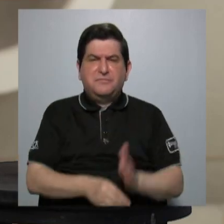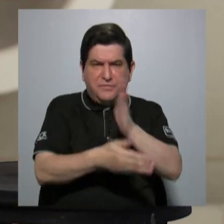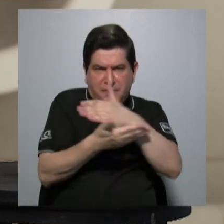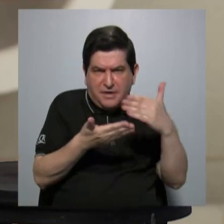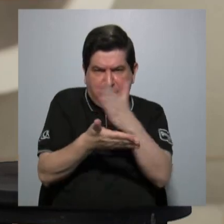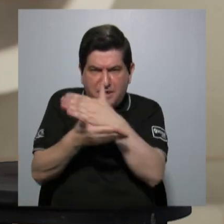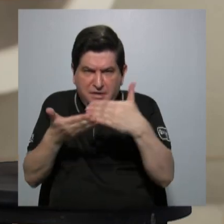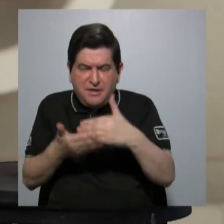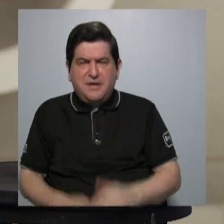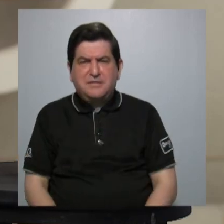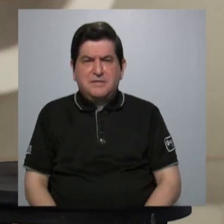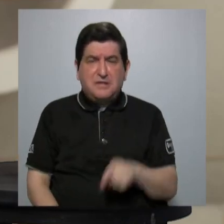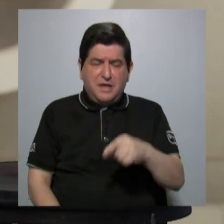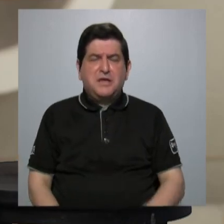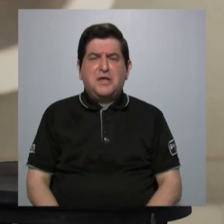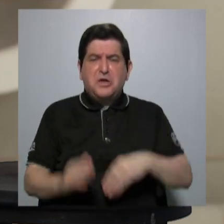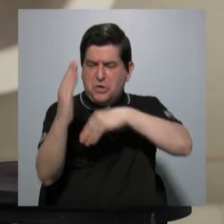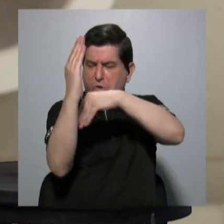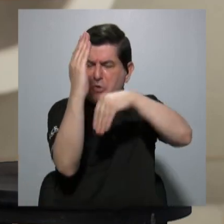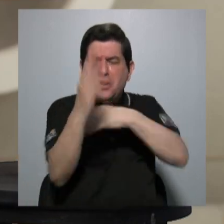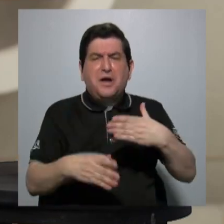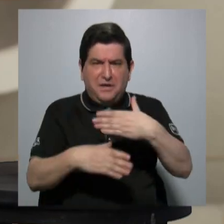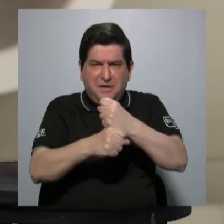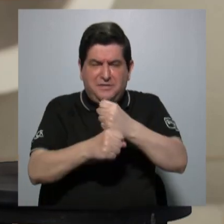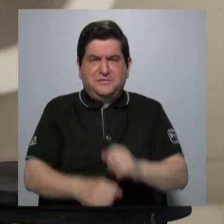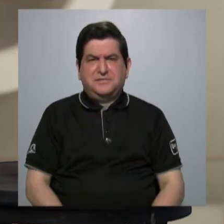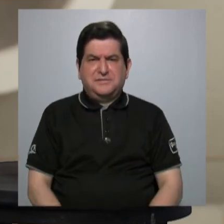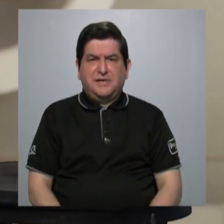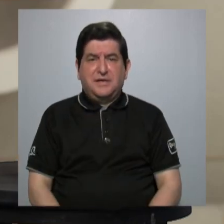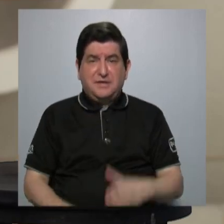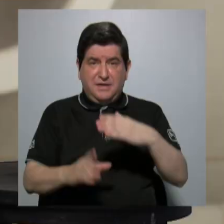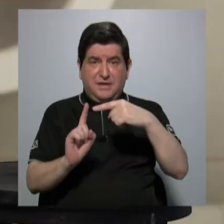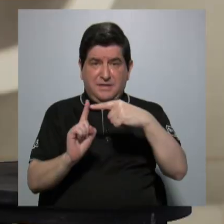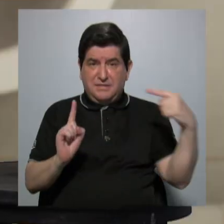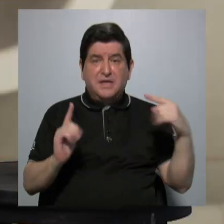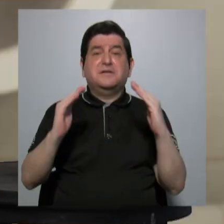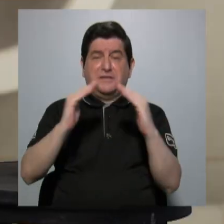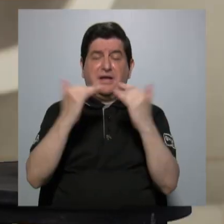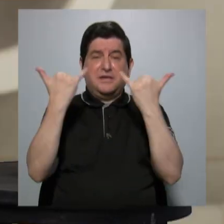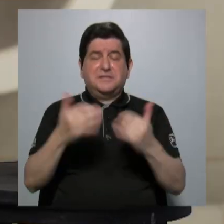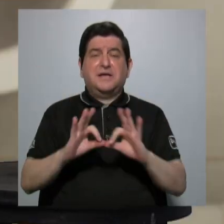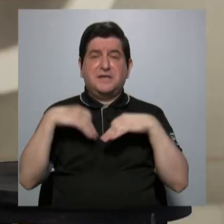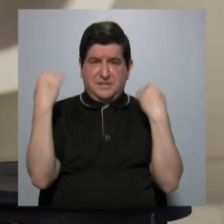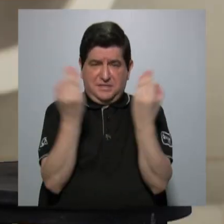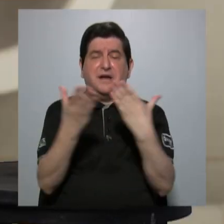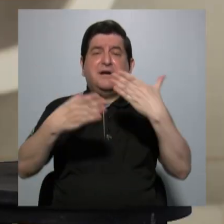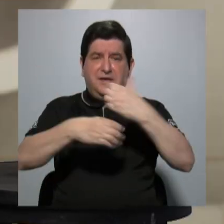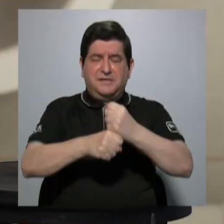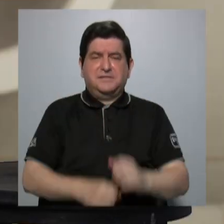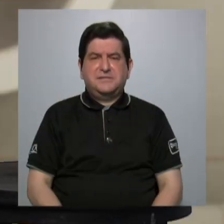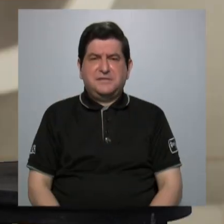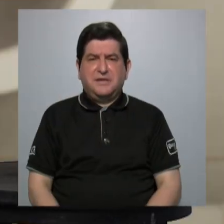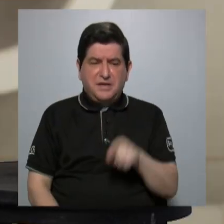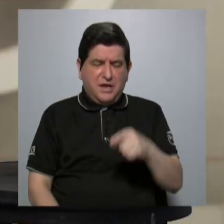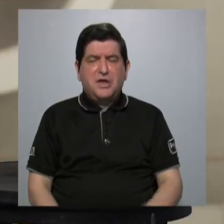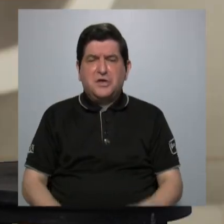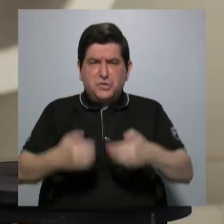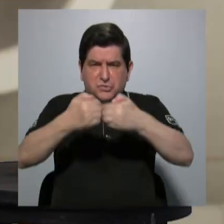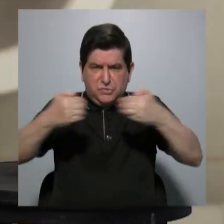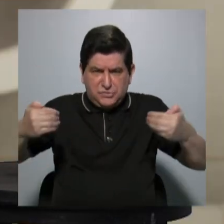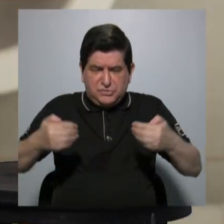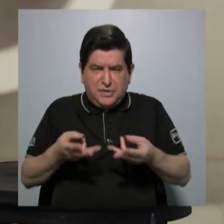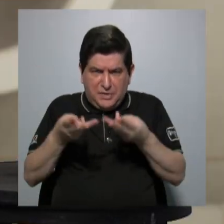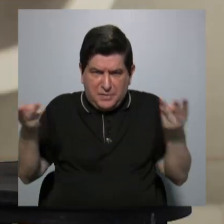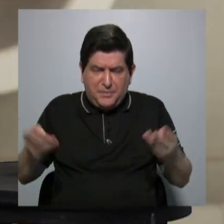diferentes fracciones y que haga compostaje, se llama, compostaje casero, como ya muchas familias lo hacen, que separan los